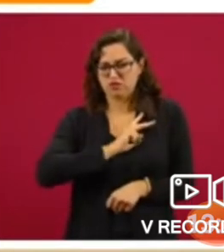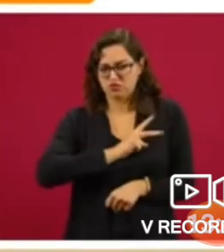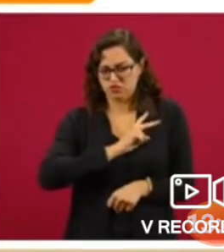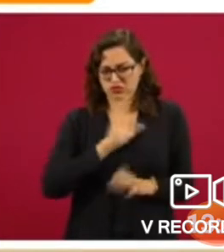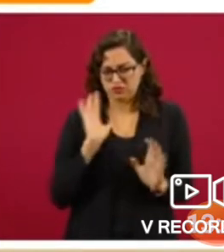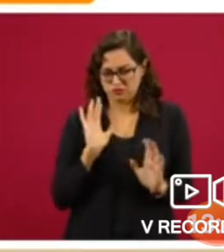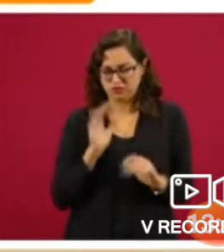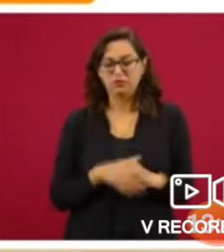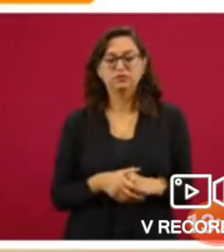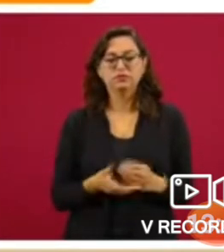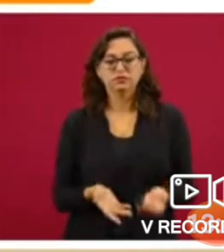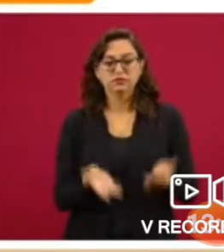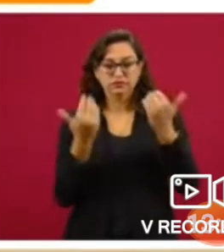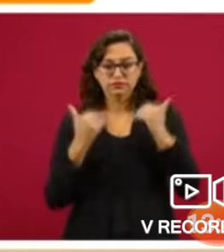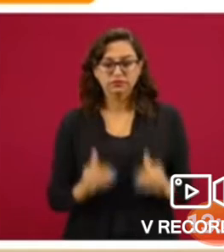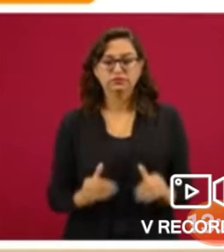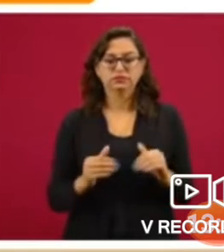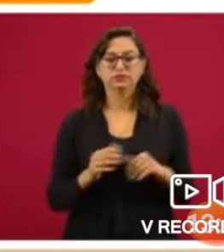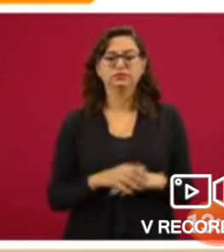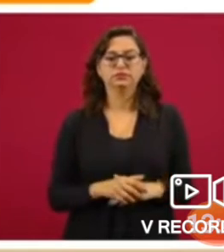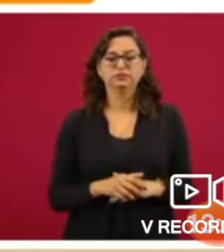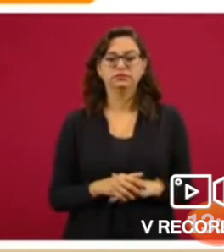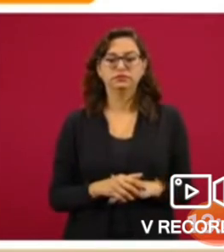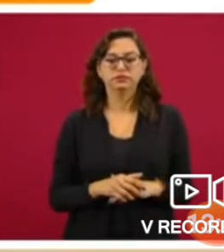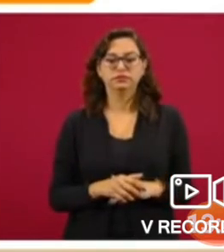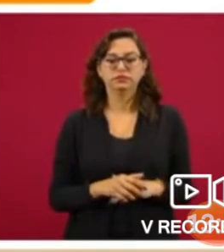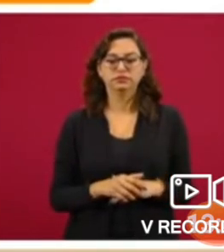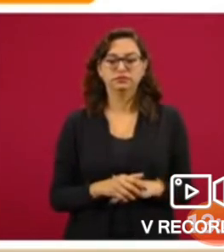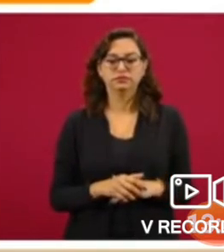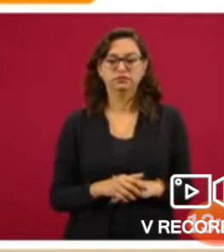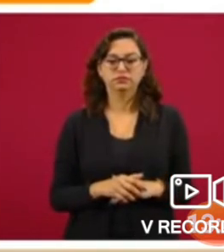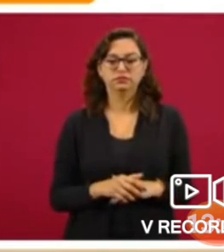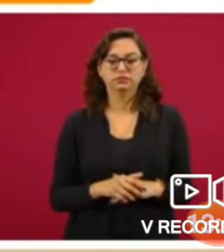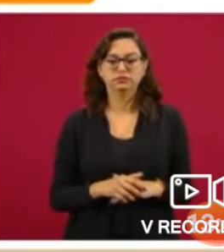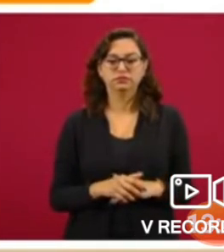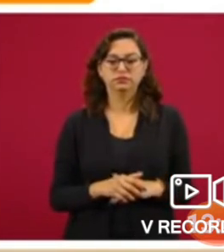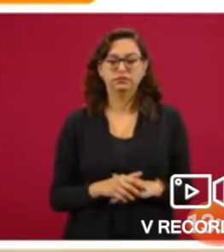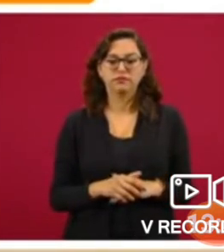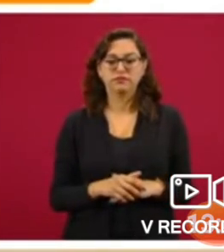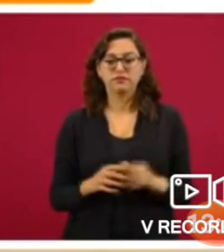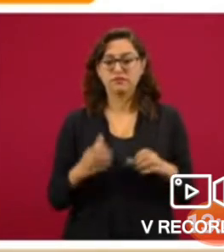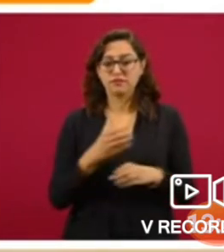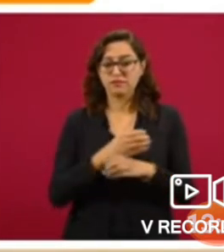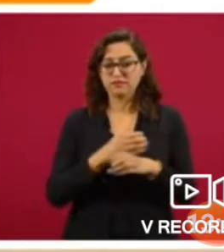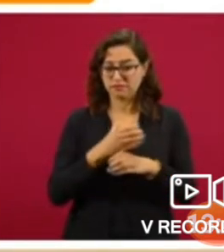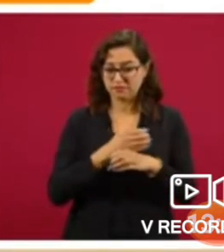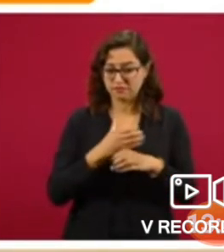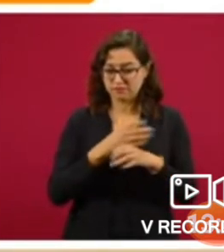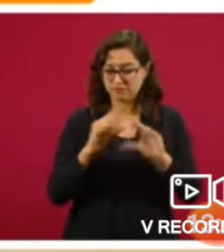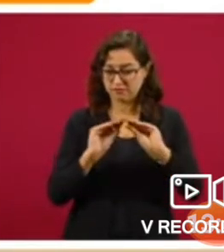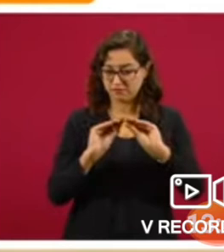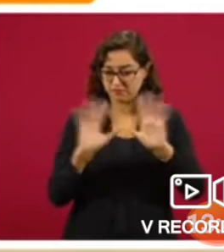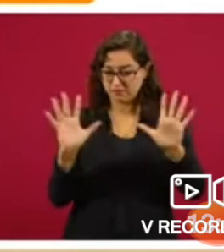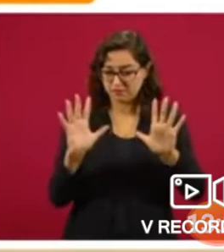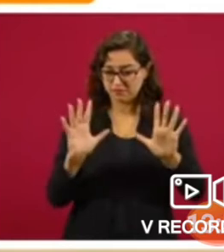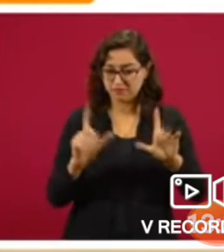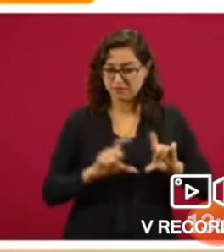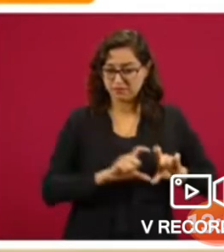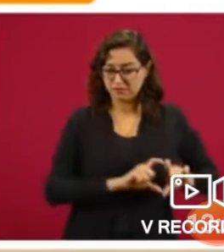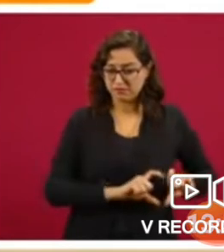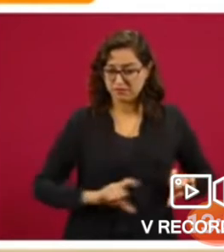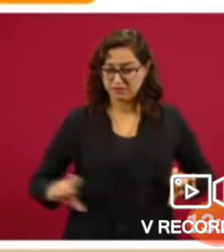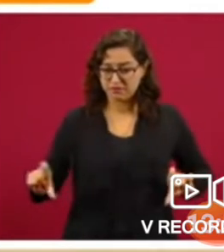Lo que está en la parte baja de la diapositiva, estas líneas de color ocre o marrón claro, son los casos